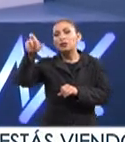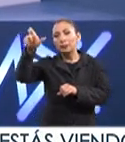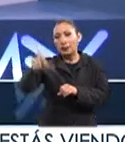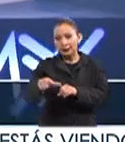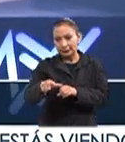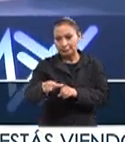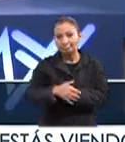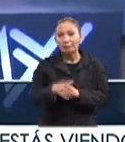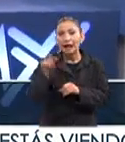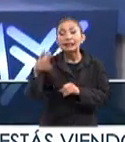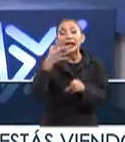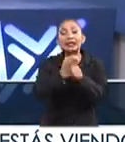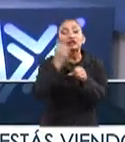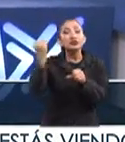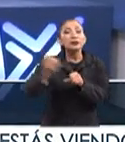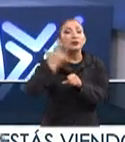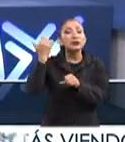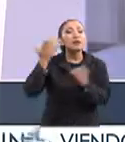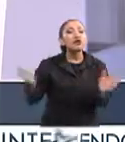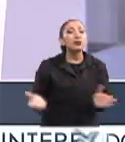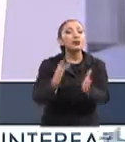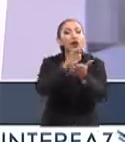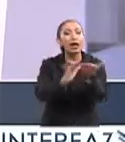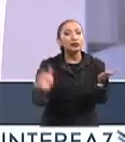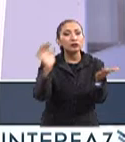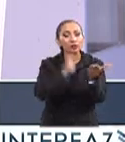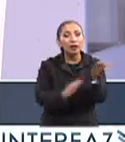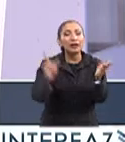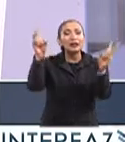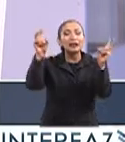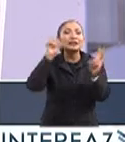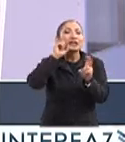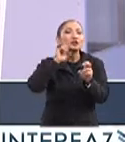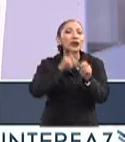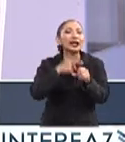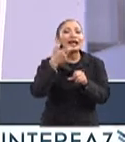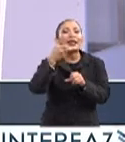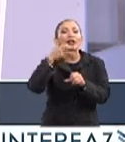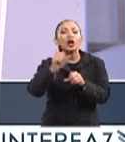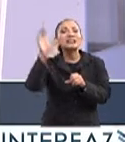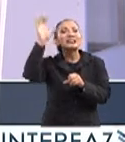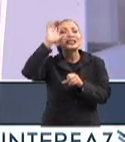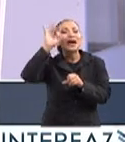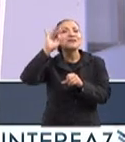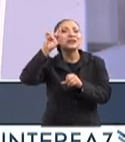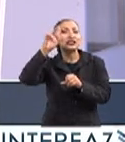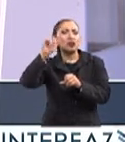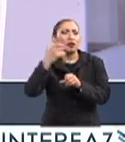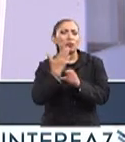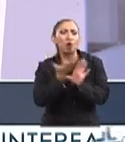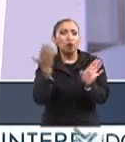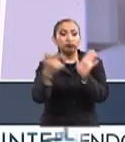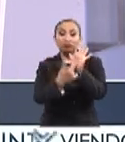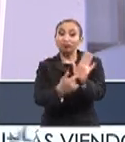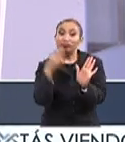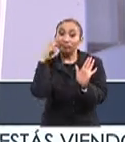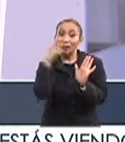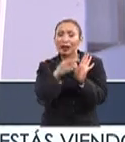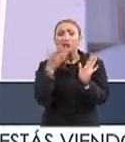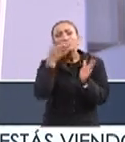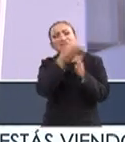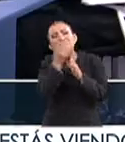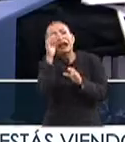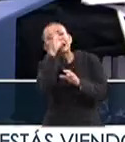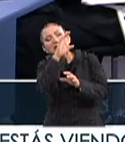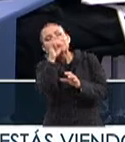universodeletras.unam.mx. Muy bien. Y es el 5º seminario de fomento a la lectura, sexualidad, género y ciencia ficción. Yo creo que es muy sugerente que la gente se